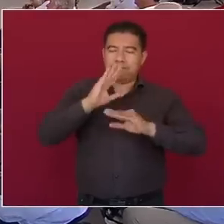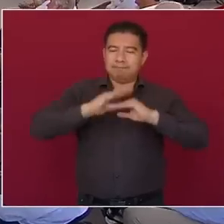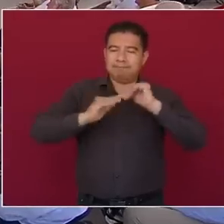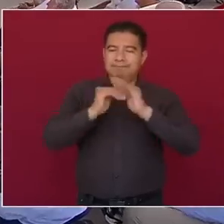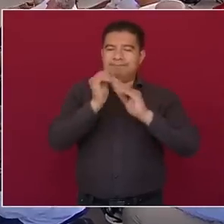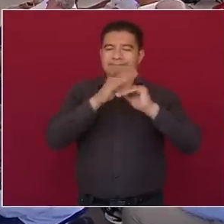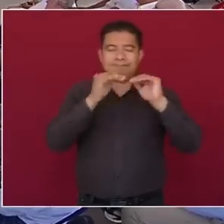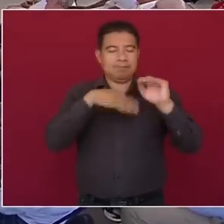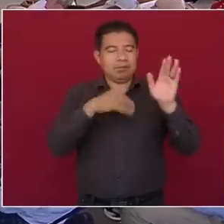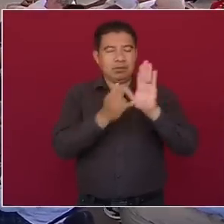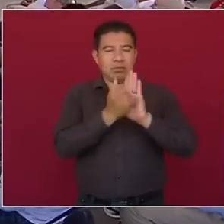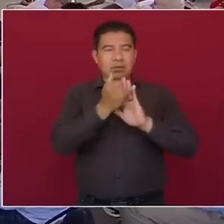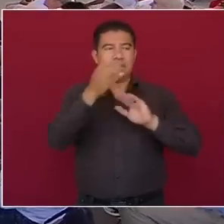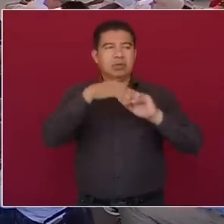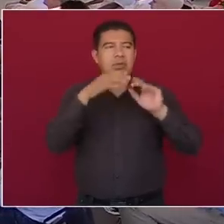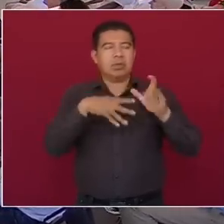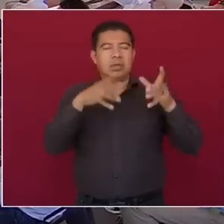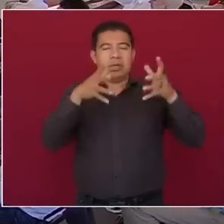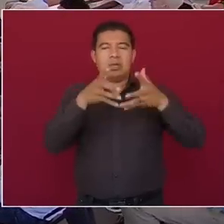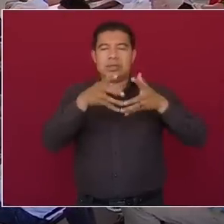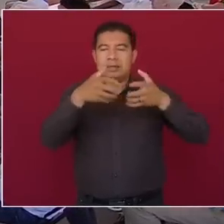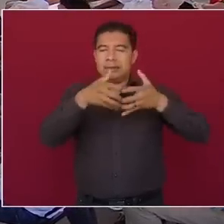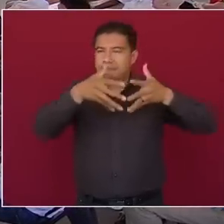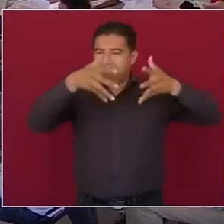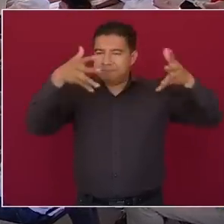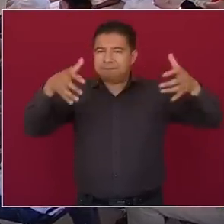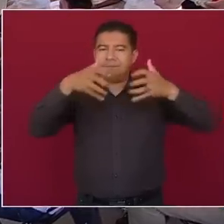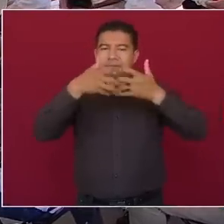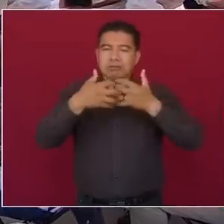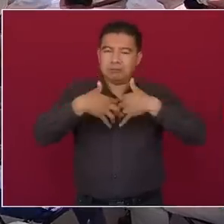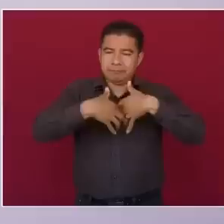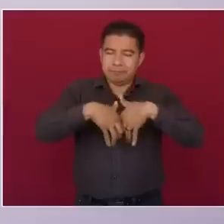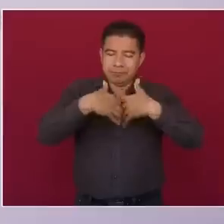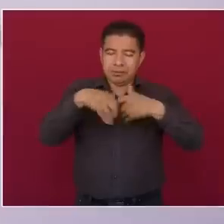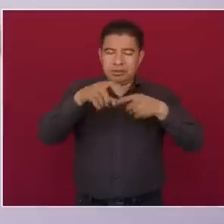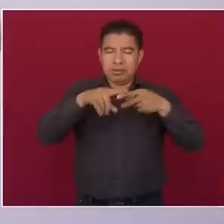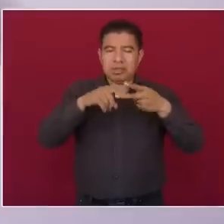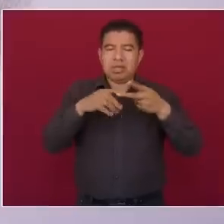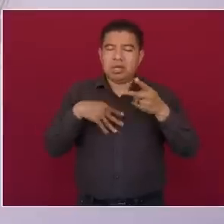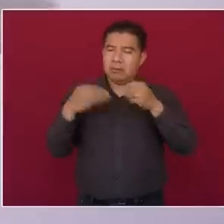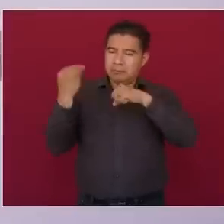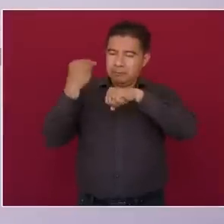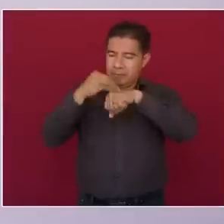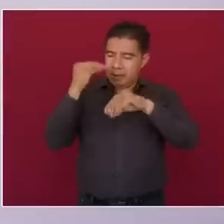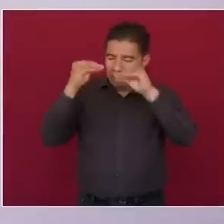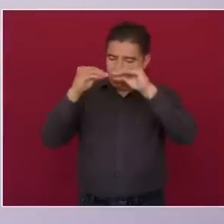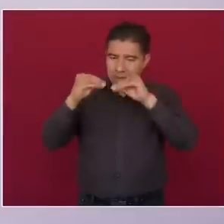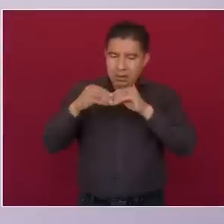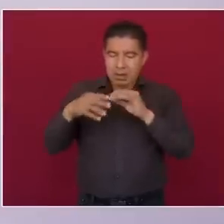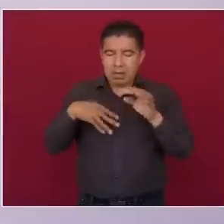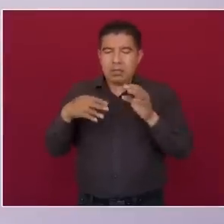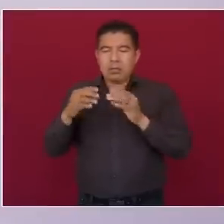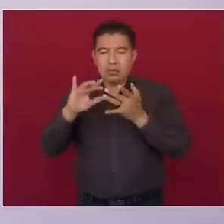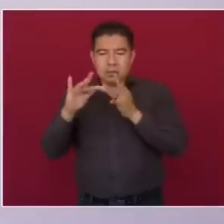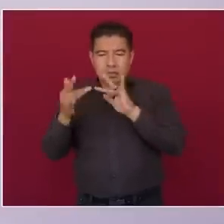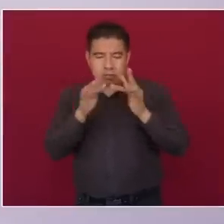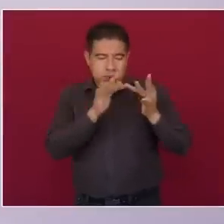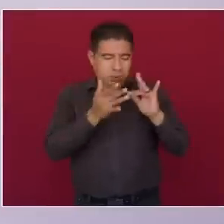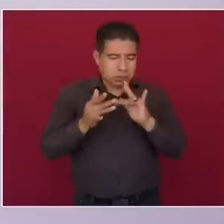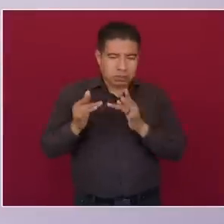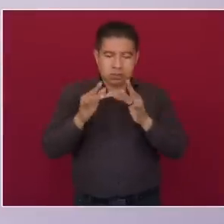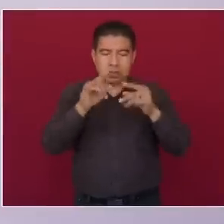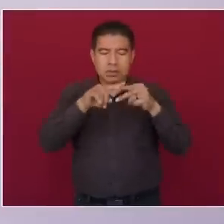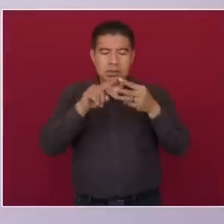equipos, continuando con la instalación de tuberías y electrónicos de integración general, pruebas